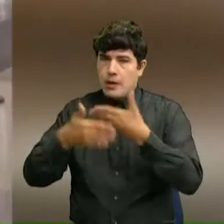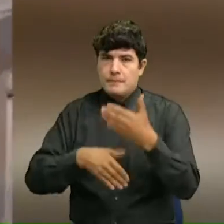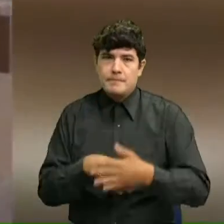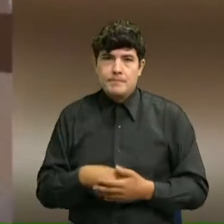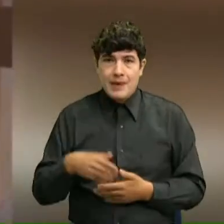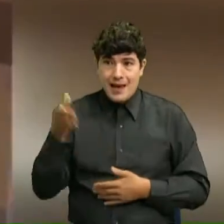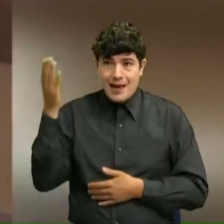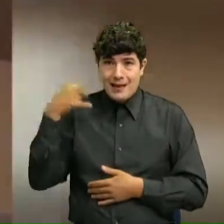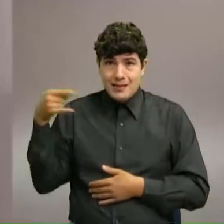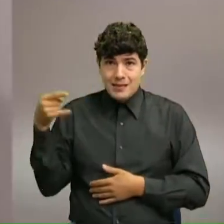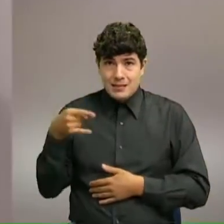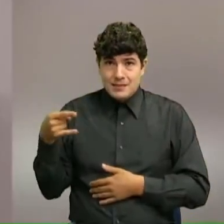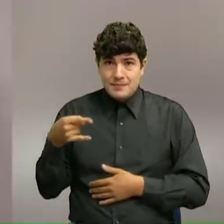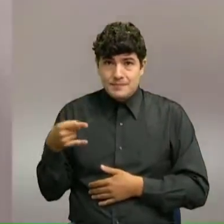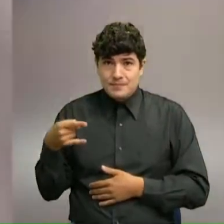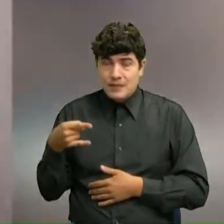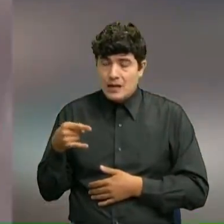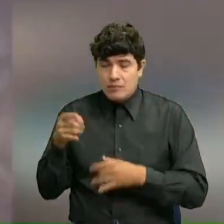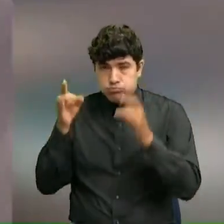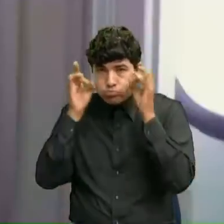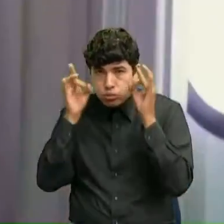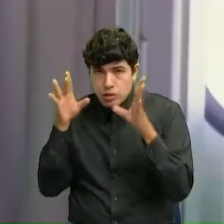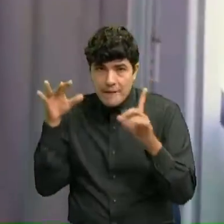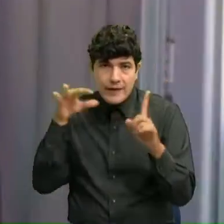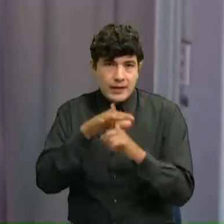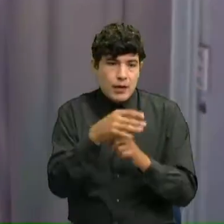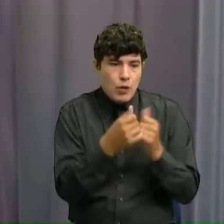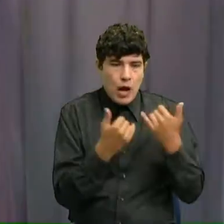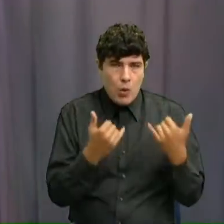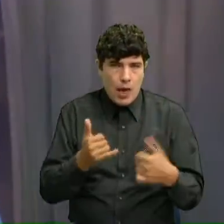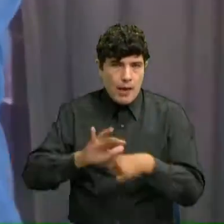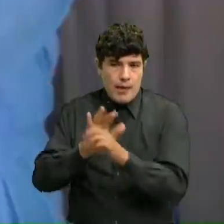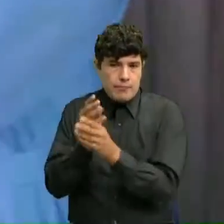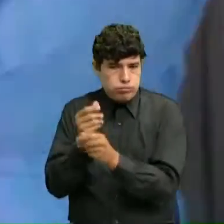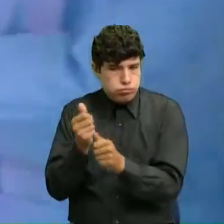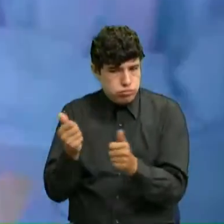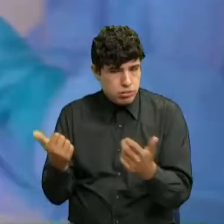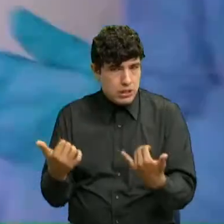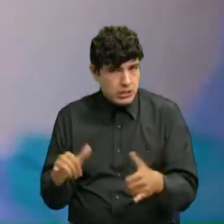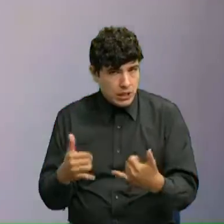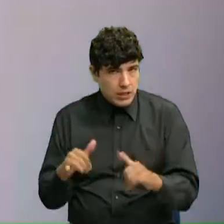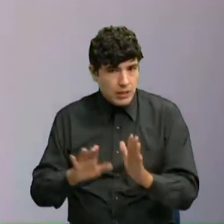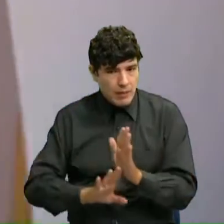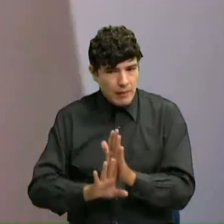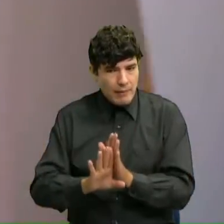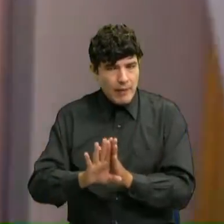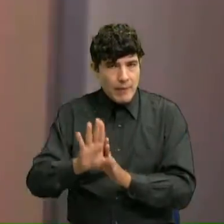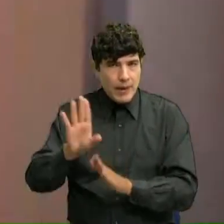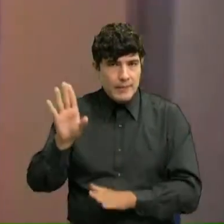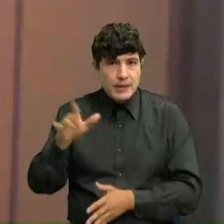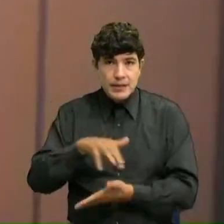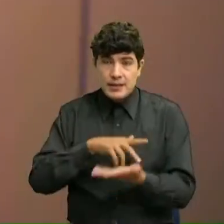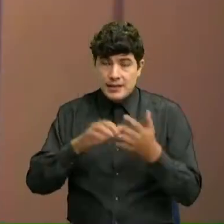ser derrotada y la reactivación económica va con todo en el país, y Santander no es la excepción.